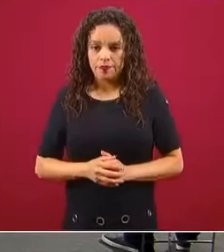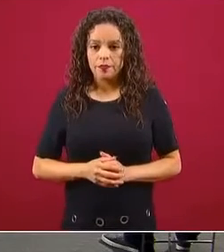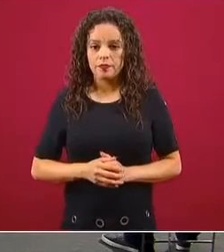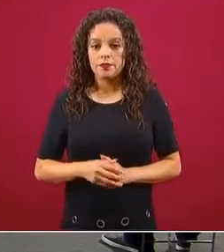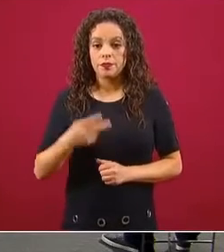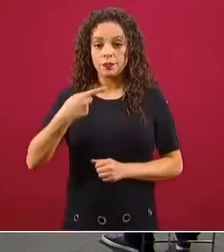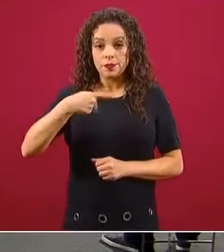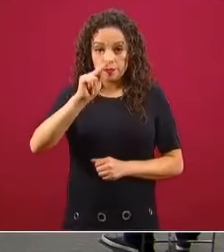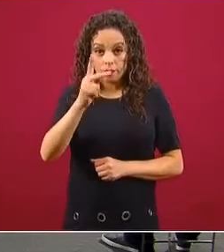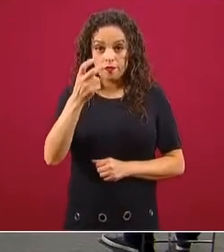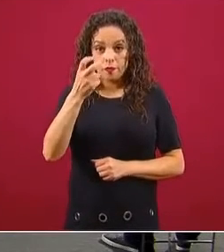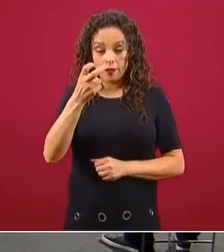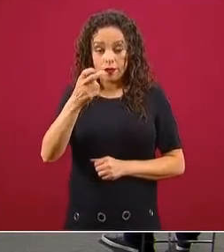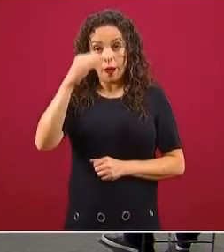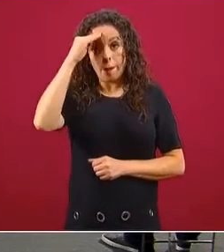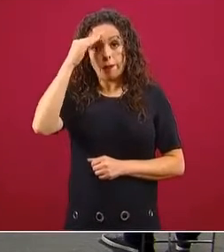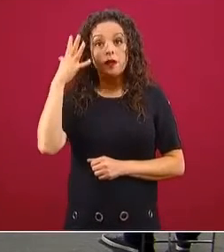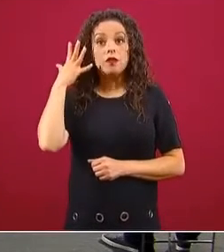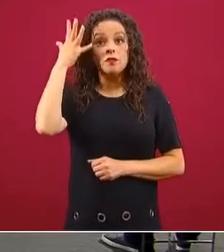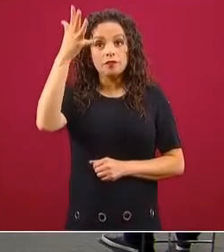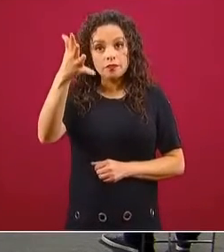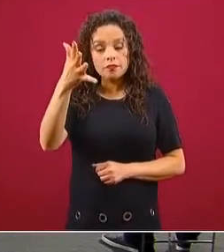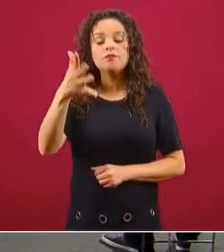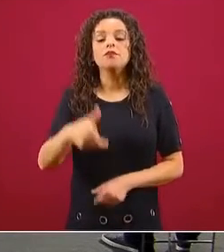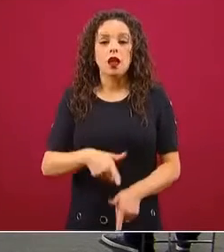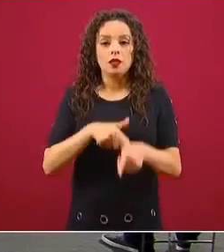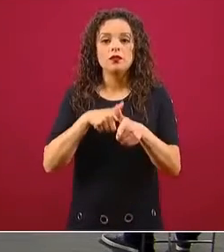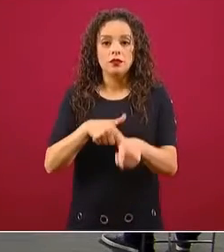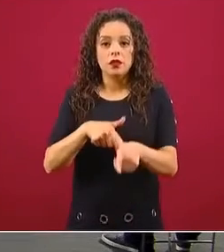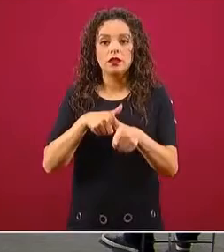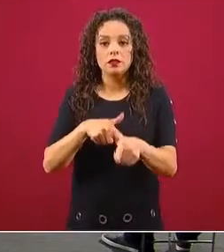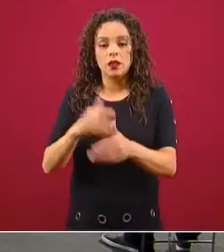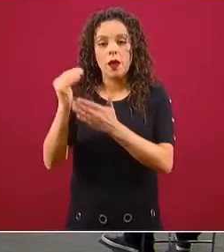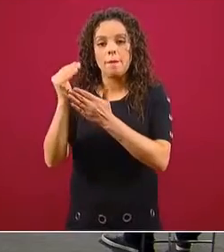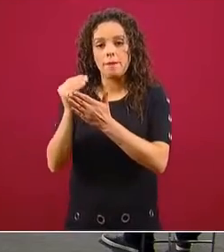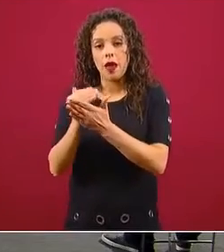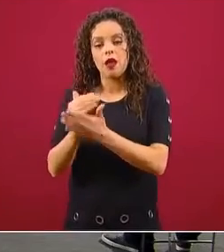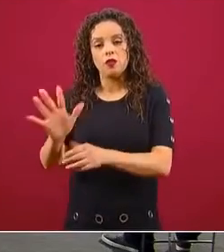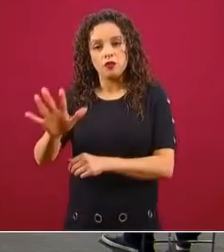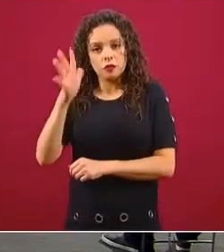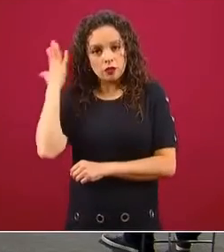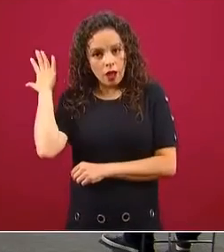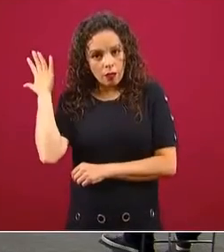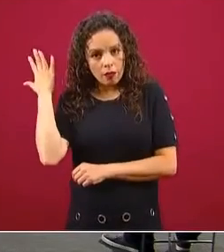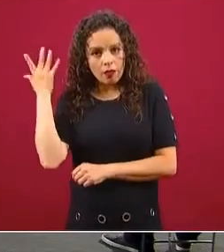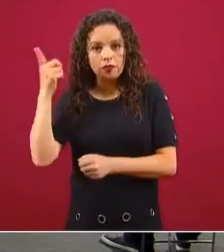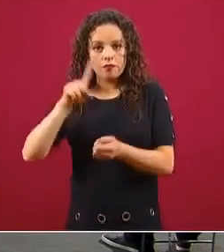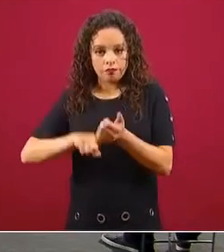irá desacelerándose progresivamente. La siguiente.